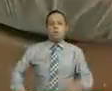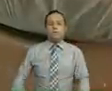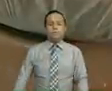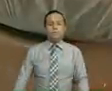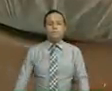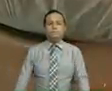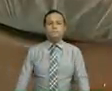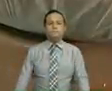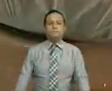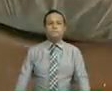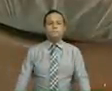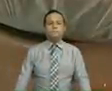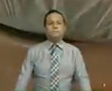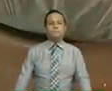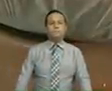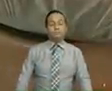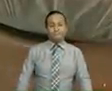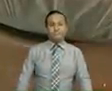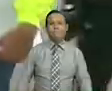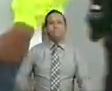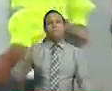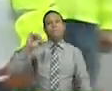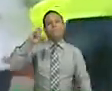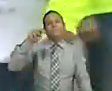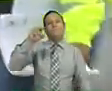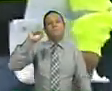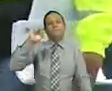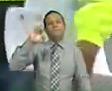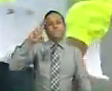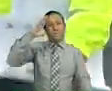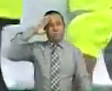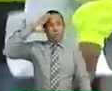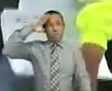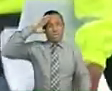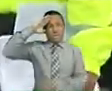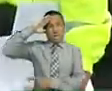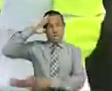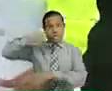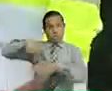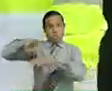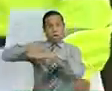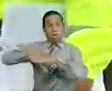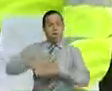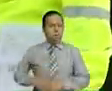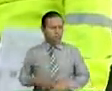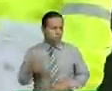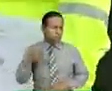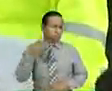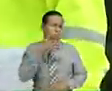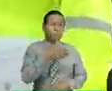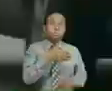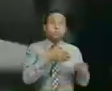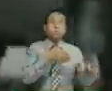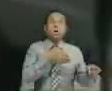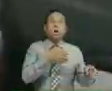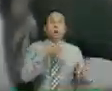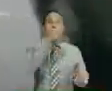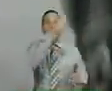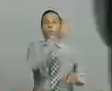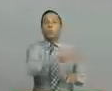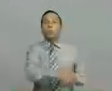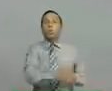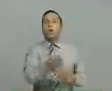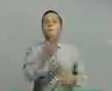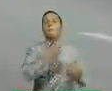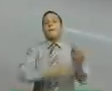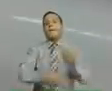La Dirección de Inteligencia de la Policía Nacional detuvo a un supuesto expendedor de drogas en la ciudadela